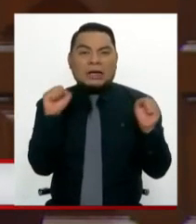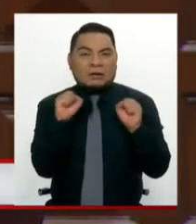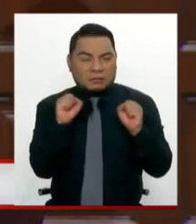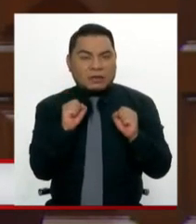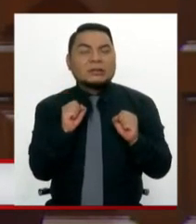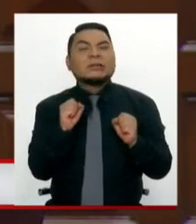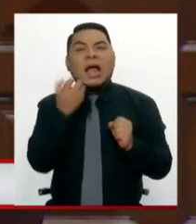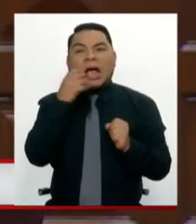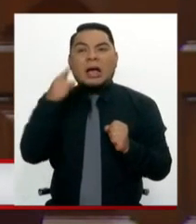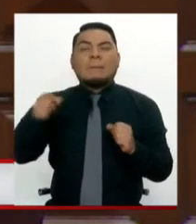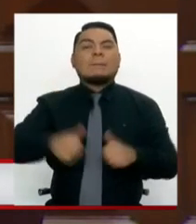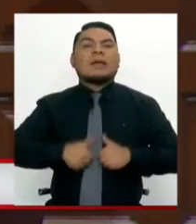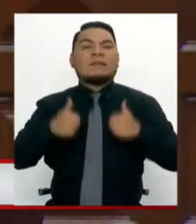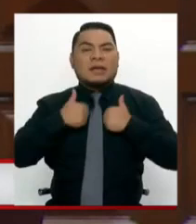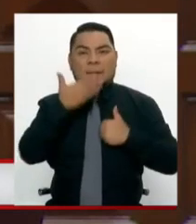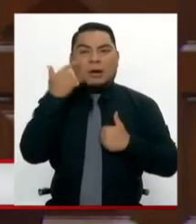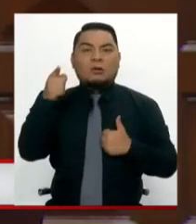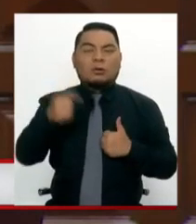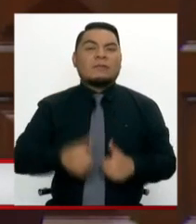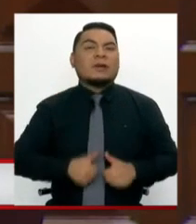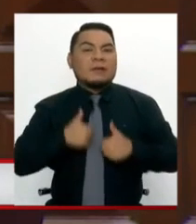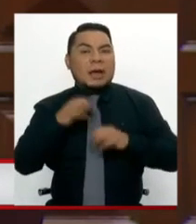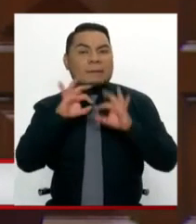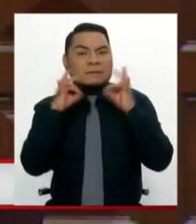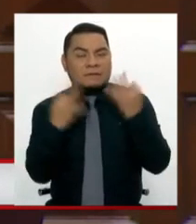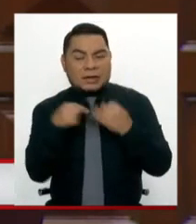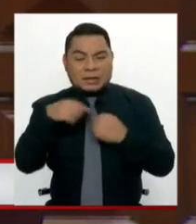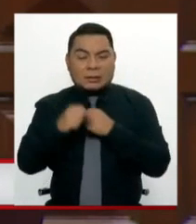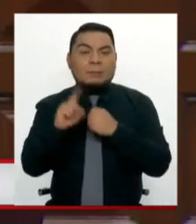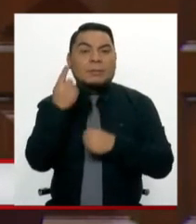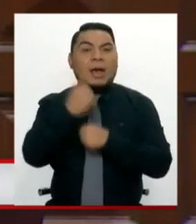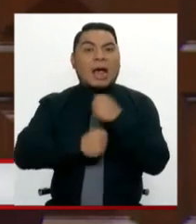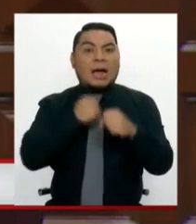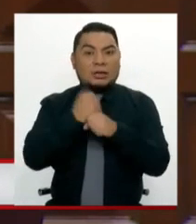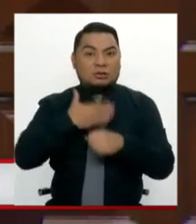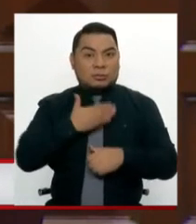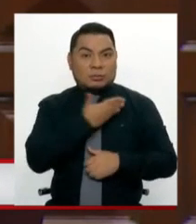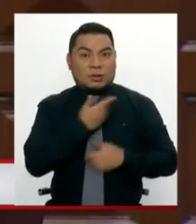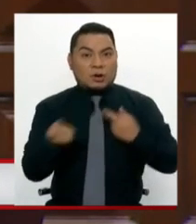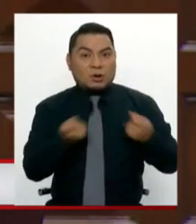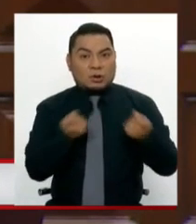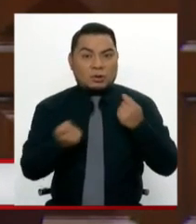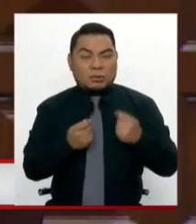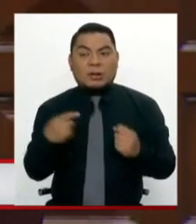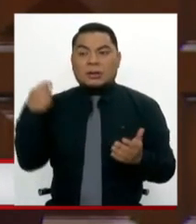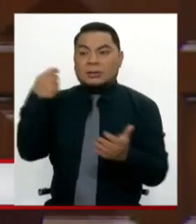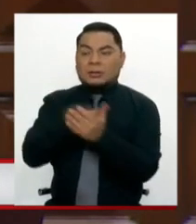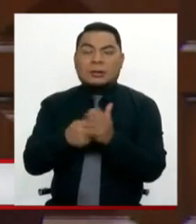mejorar la calidad de vida de las familias peruanas durante este primer año de gobierno. Financiamos